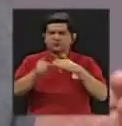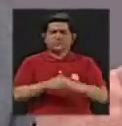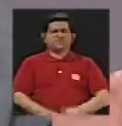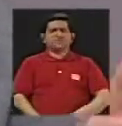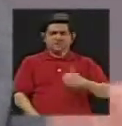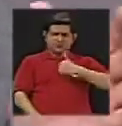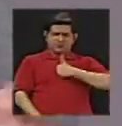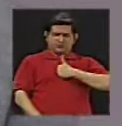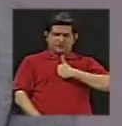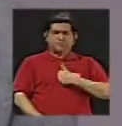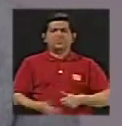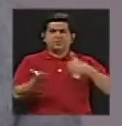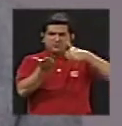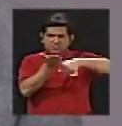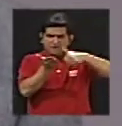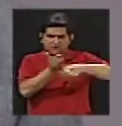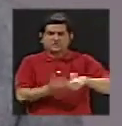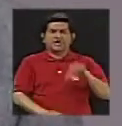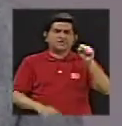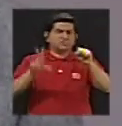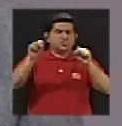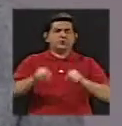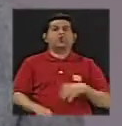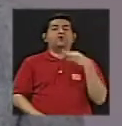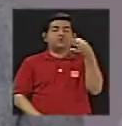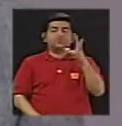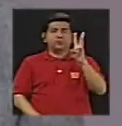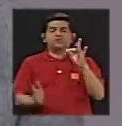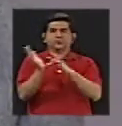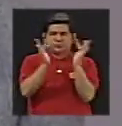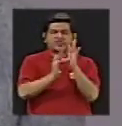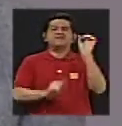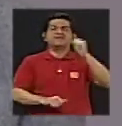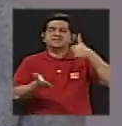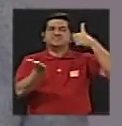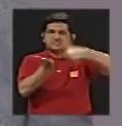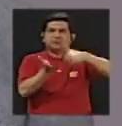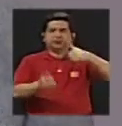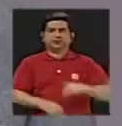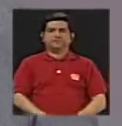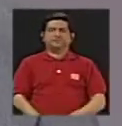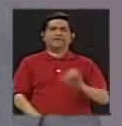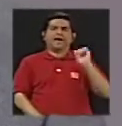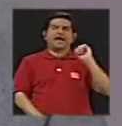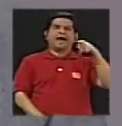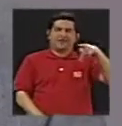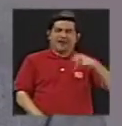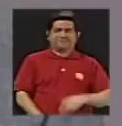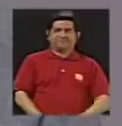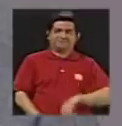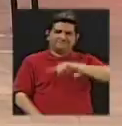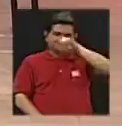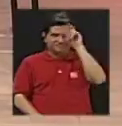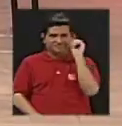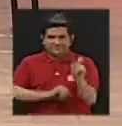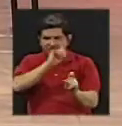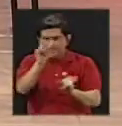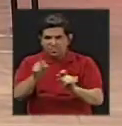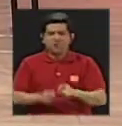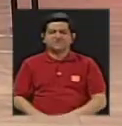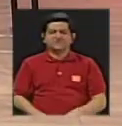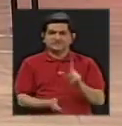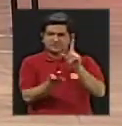no, vaya a votar el próximo 6 de abril. Uh-huh. Adrián, la encuesta que